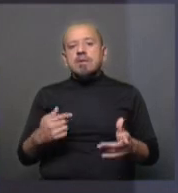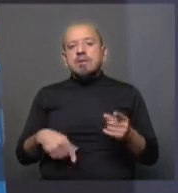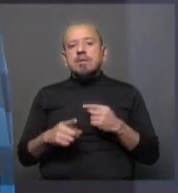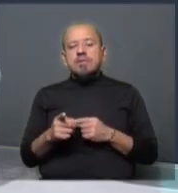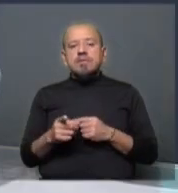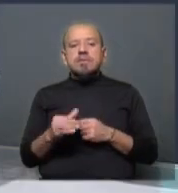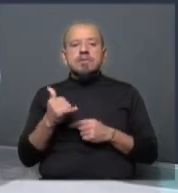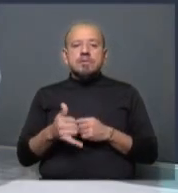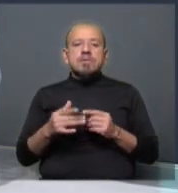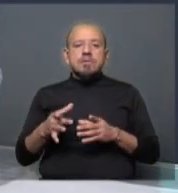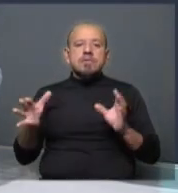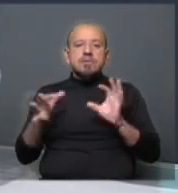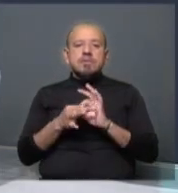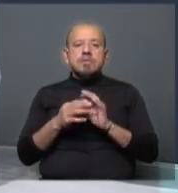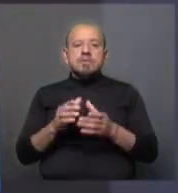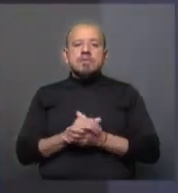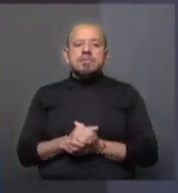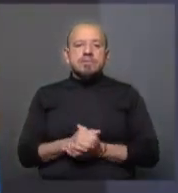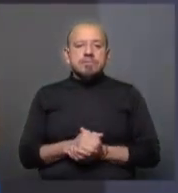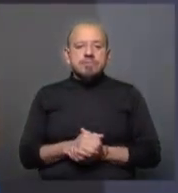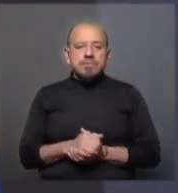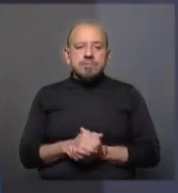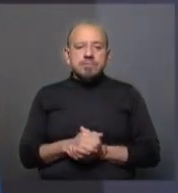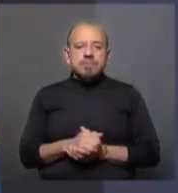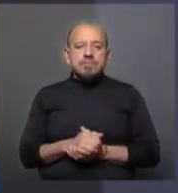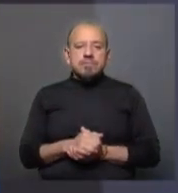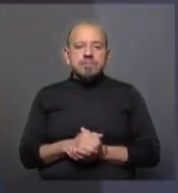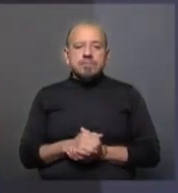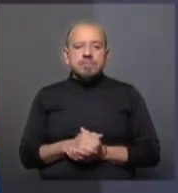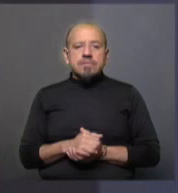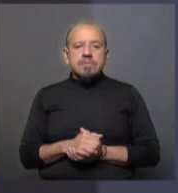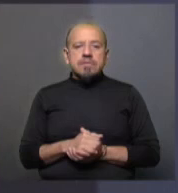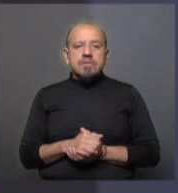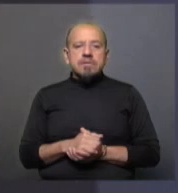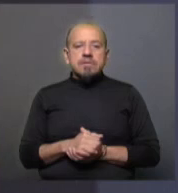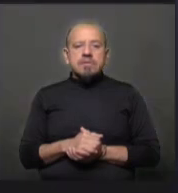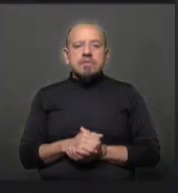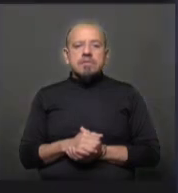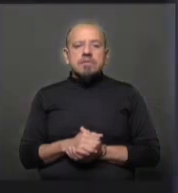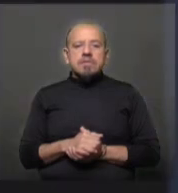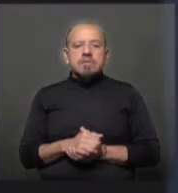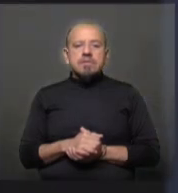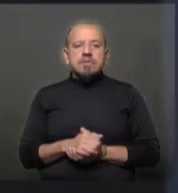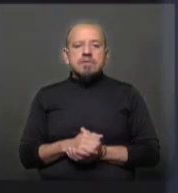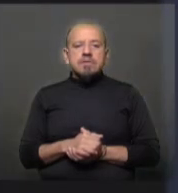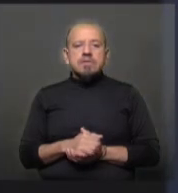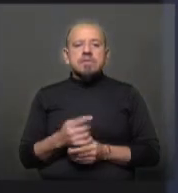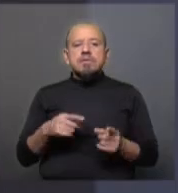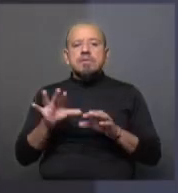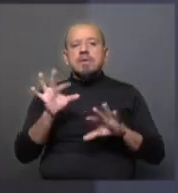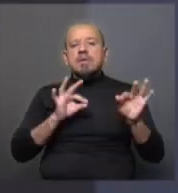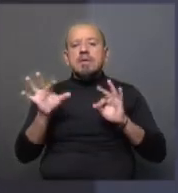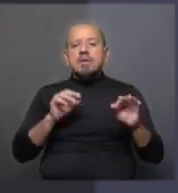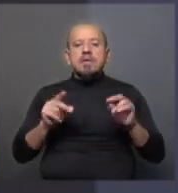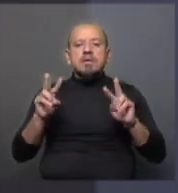tiene un enganche Sí sí tal cual algo porque si no digo este y eso es un desafío también los efectos todo lo pones vos elegís los temas vos